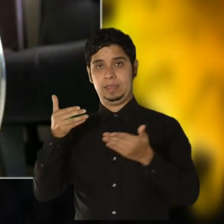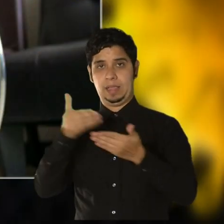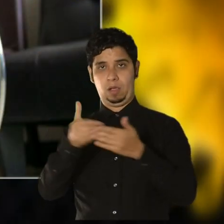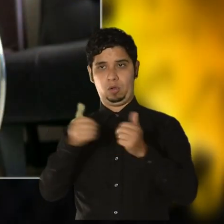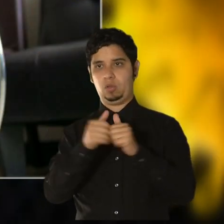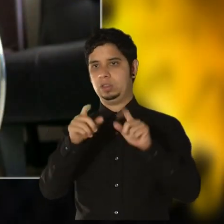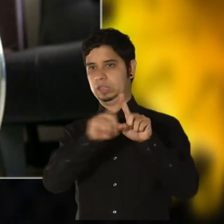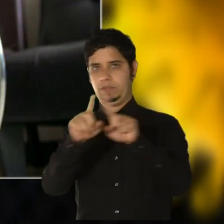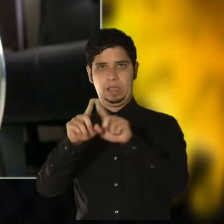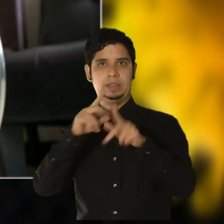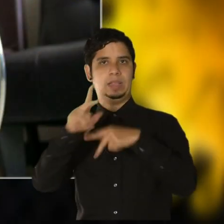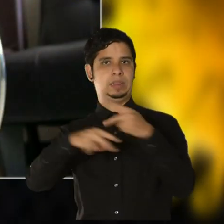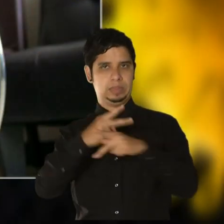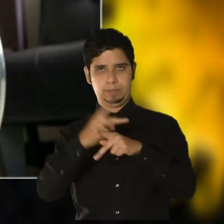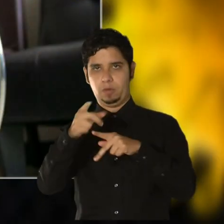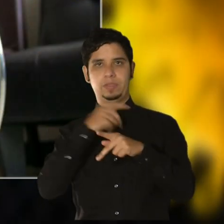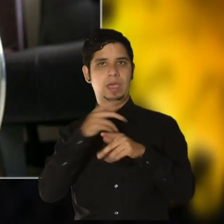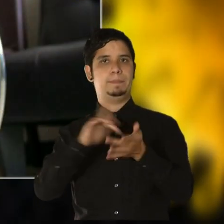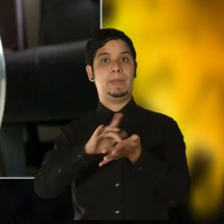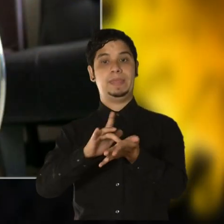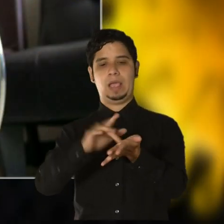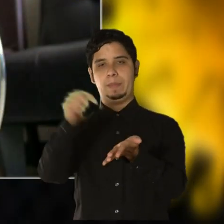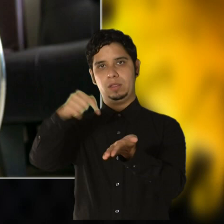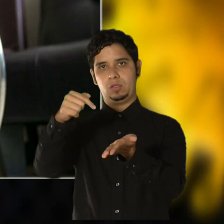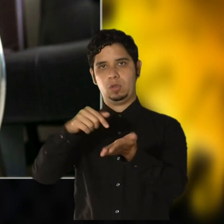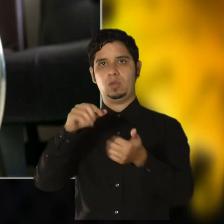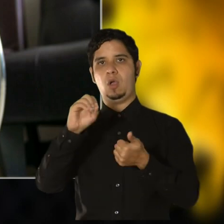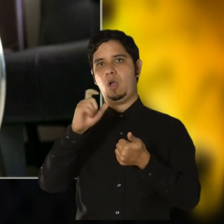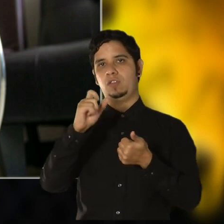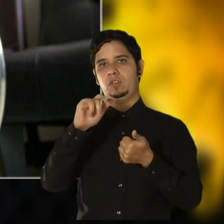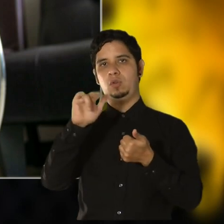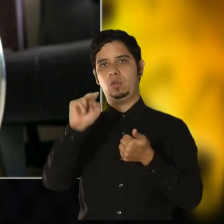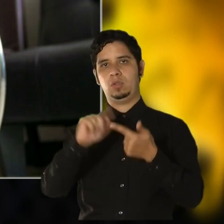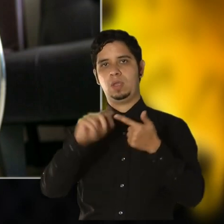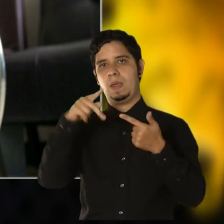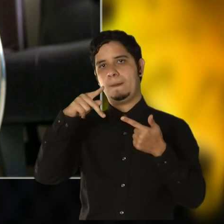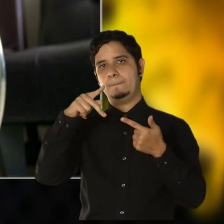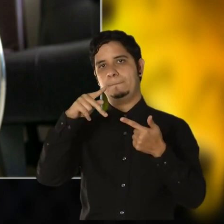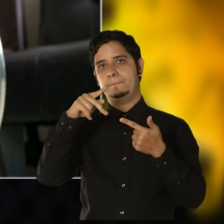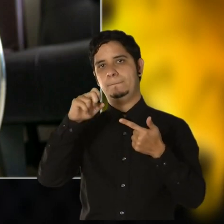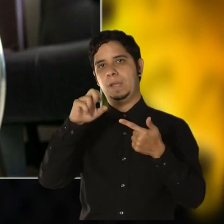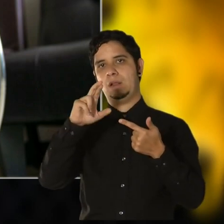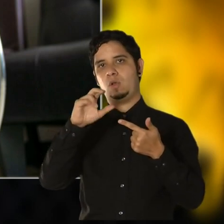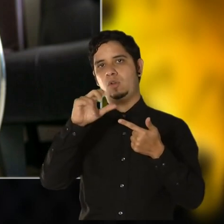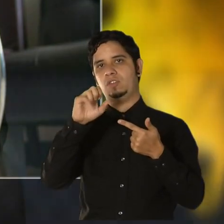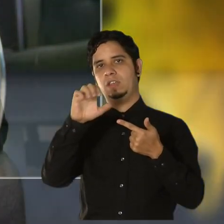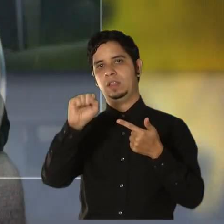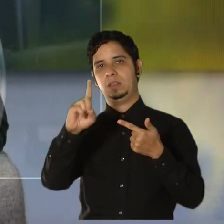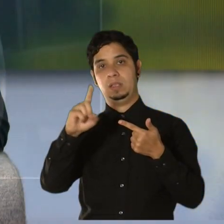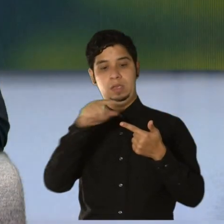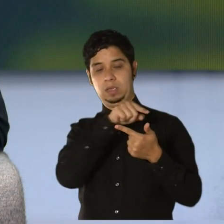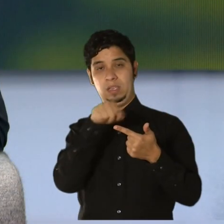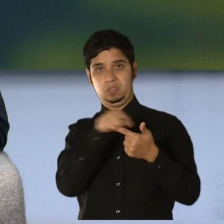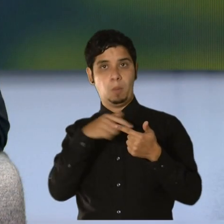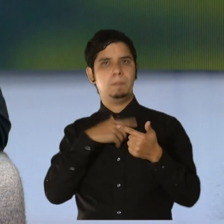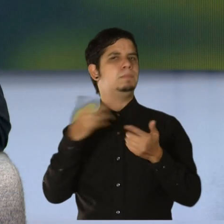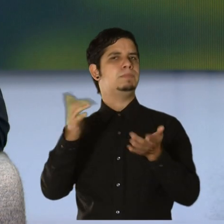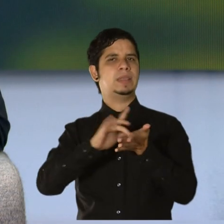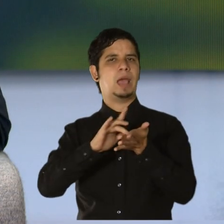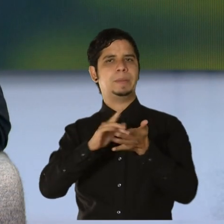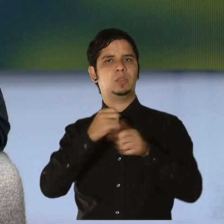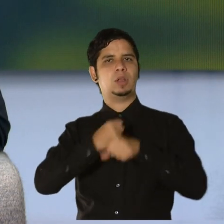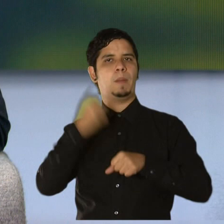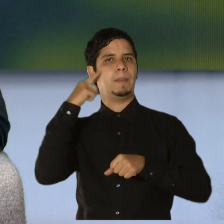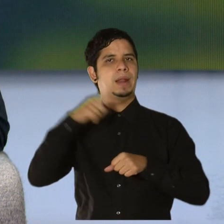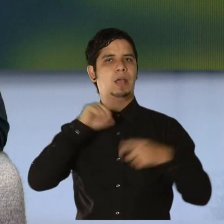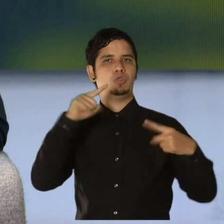de medicamentos para el dolor, ¿verdad? Haciéndose oxicodón, Percocet, que son medicamentos para el dolor y están abusando de ellos. Pues porque en